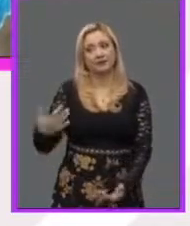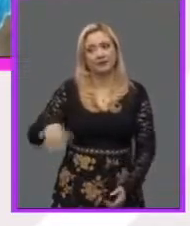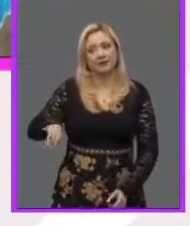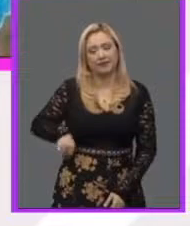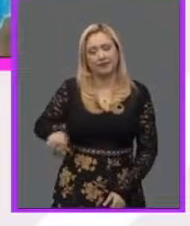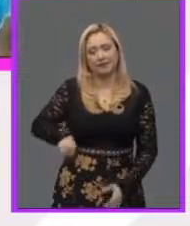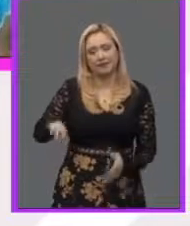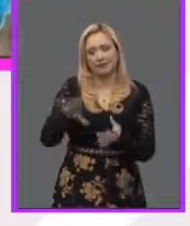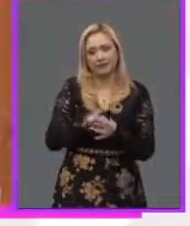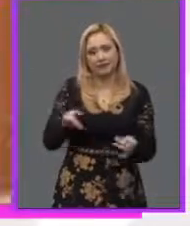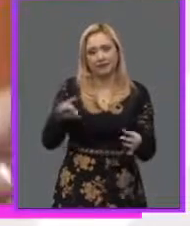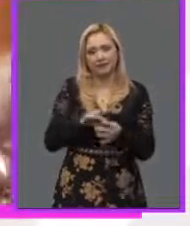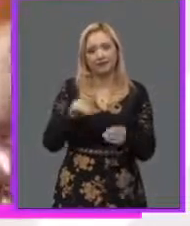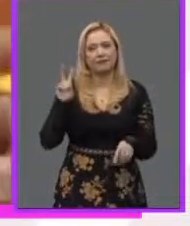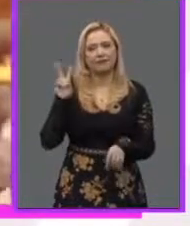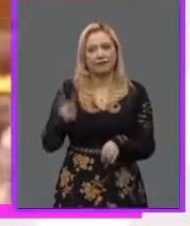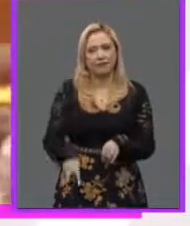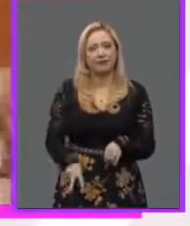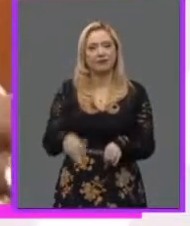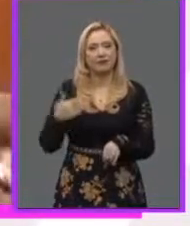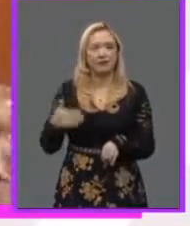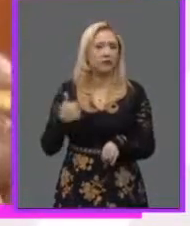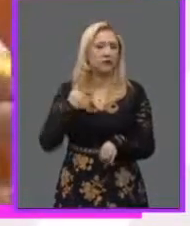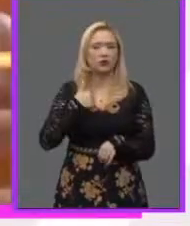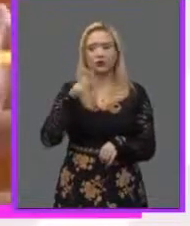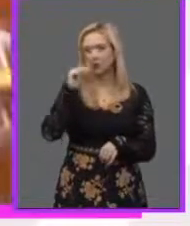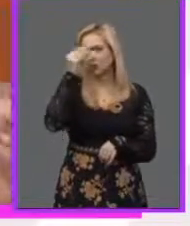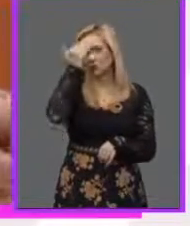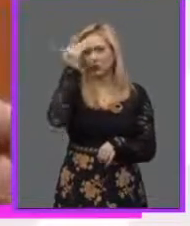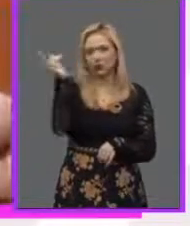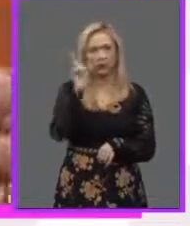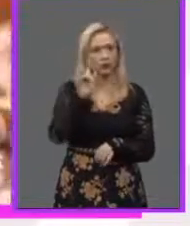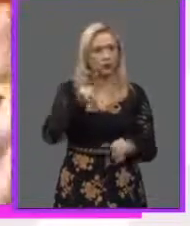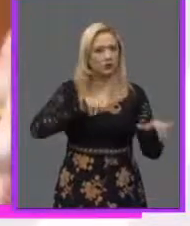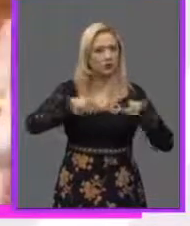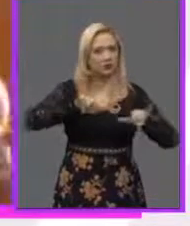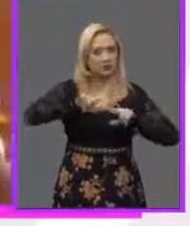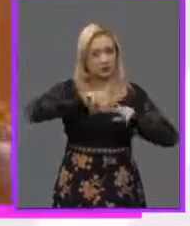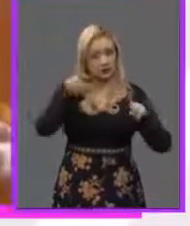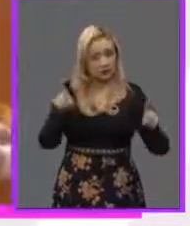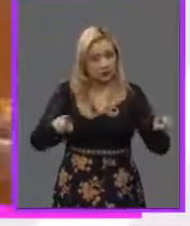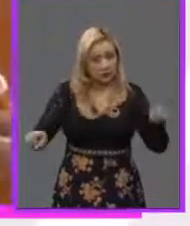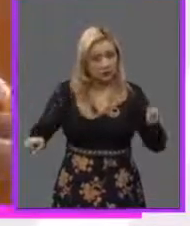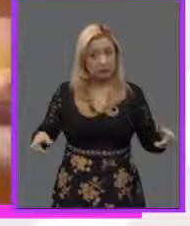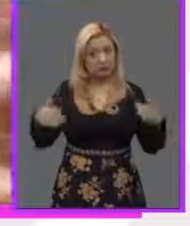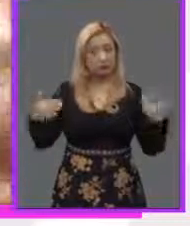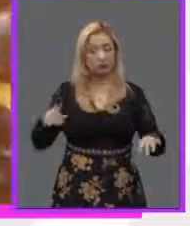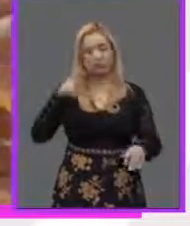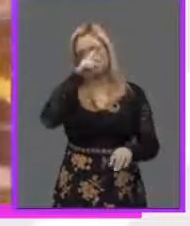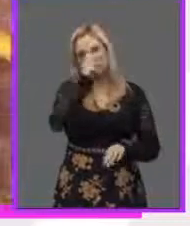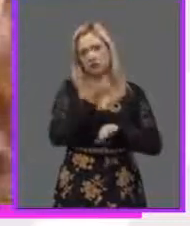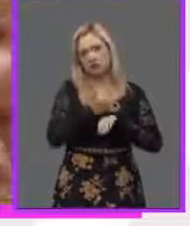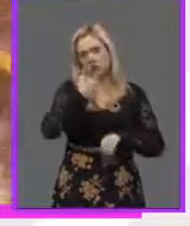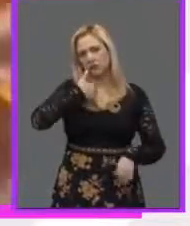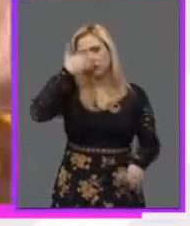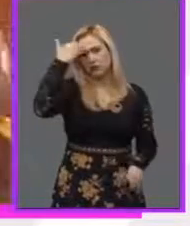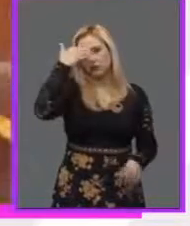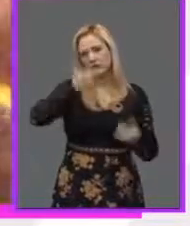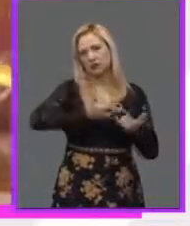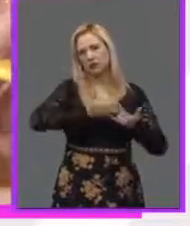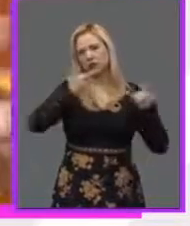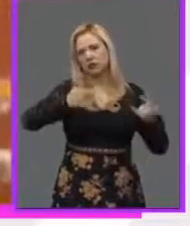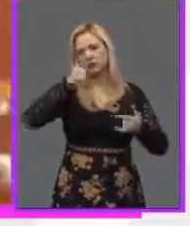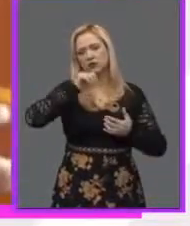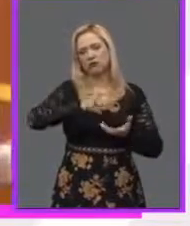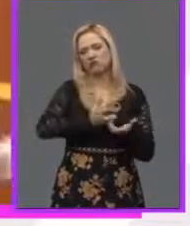Sí, bueno, qué interesante esto que nos dices sobre la política de redlining. Yo no la conocía. Evidentemente sabemos que en Estados Unidos existe